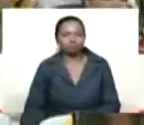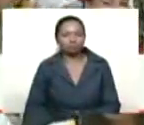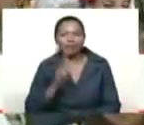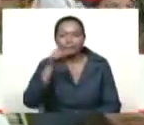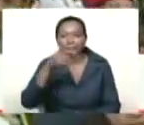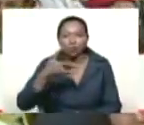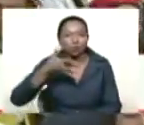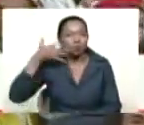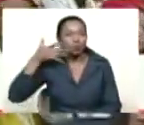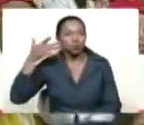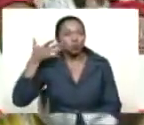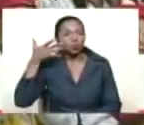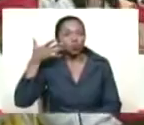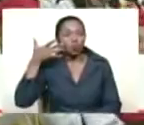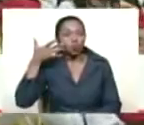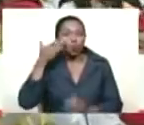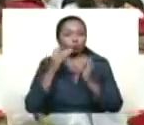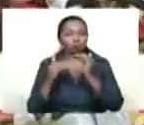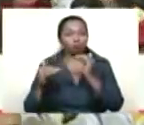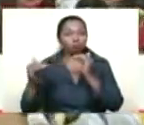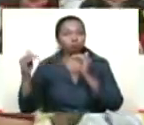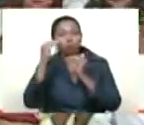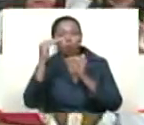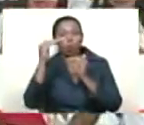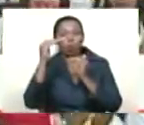orgullo más grande, creo yo,